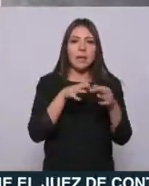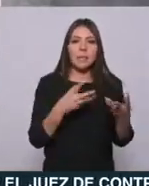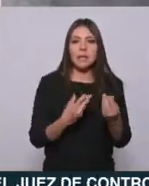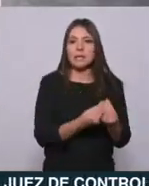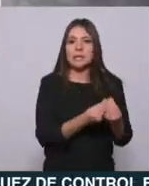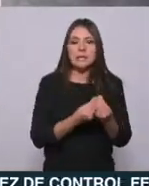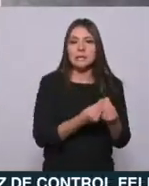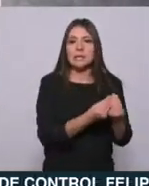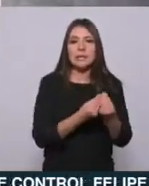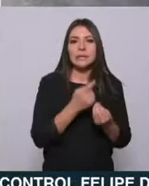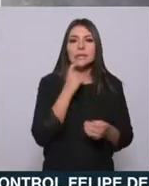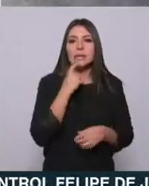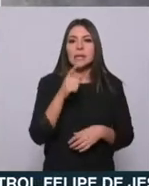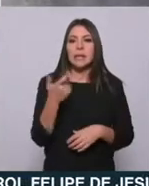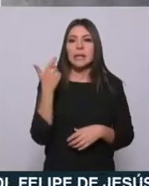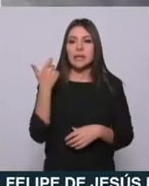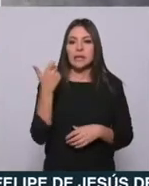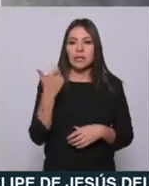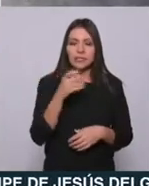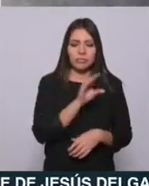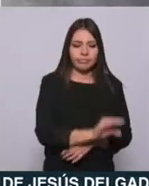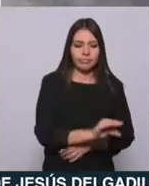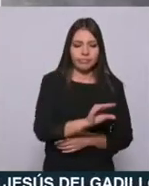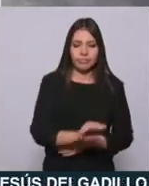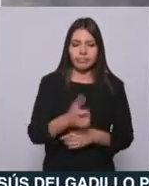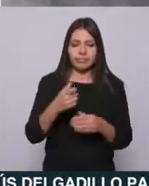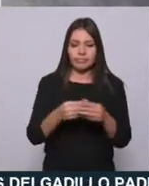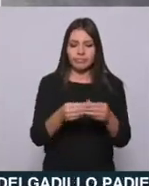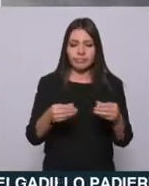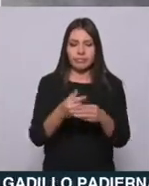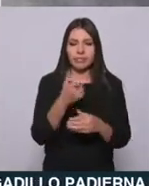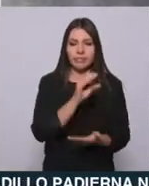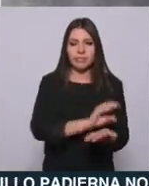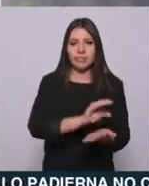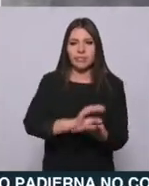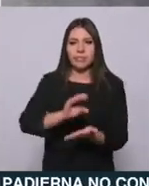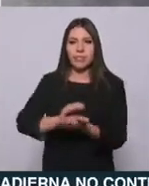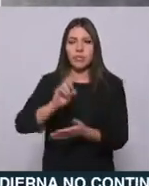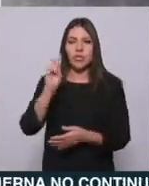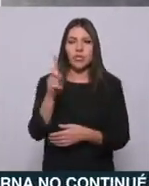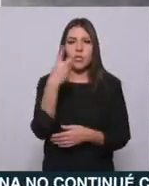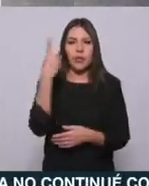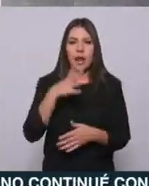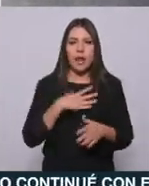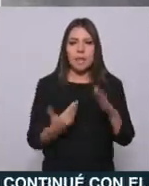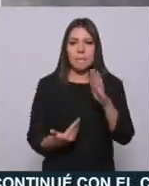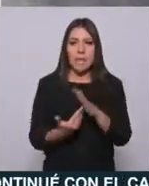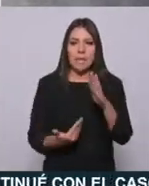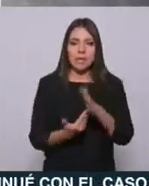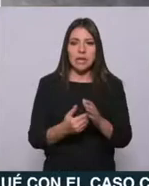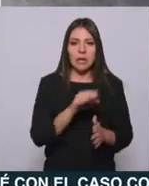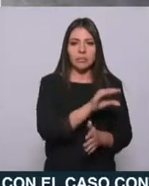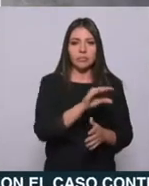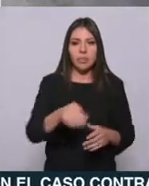con fajos de dólares extendidos en una mesa. Saray Mariscal, 21 Noticias.